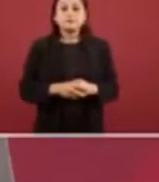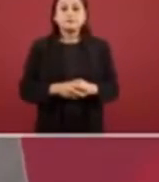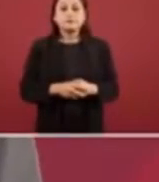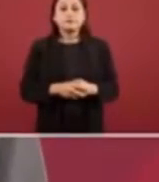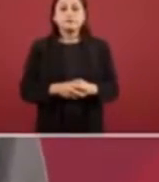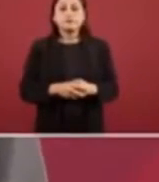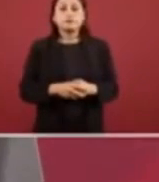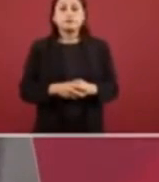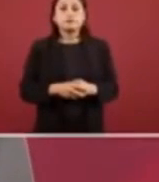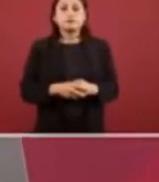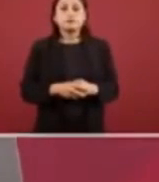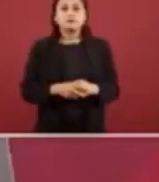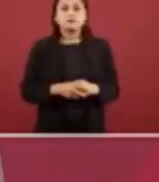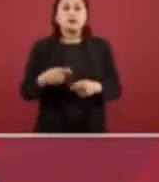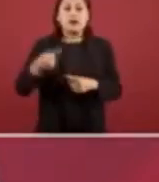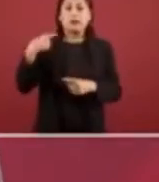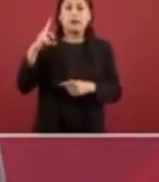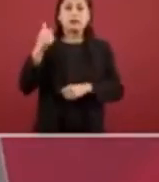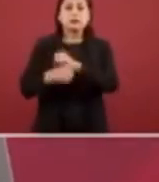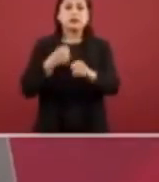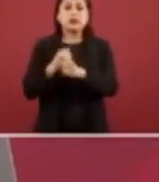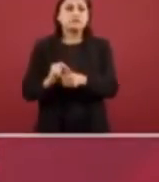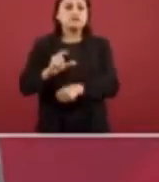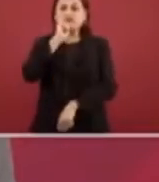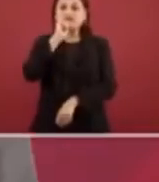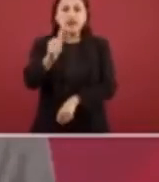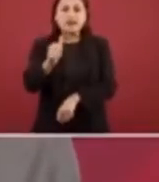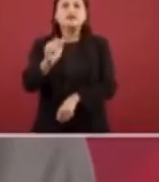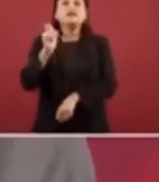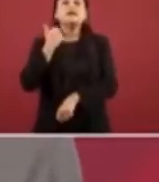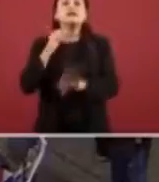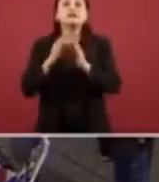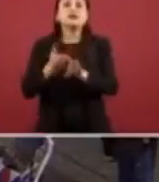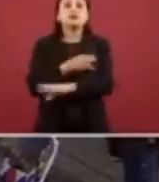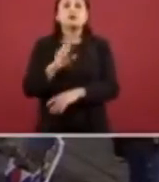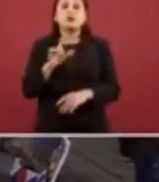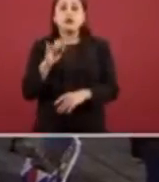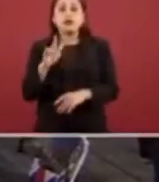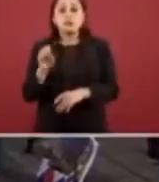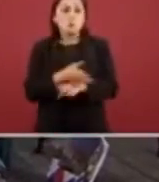más que en 36 años de neoliberalismo.